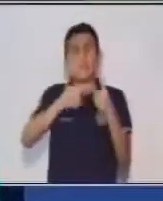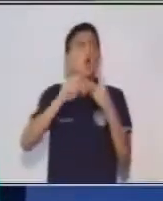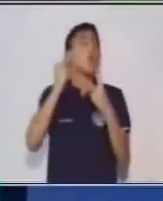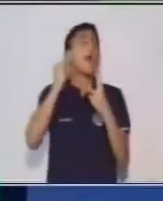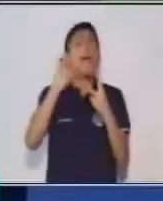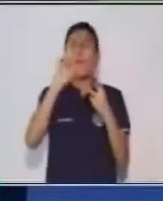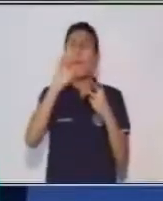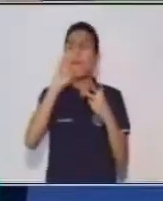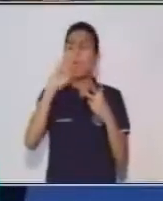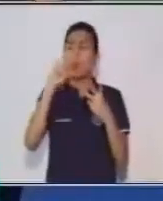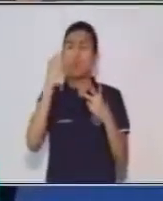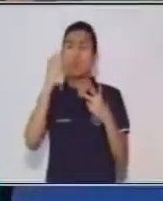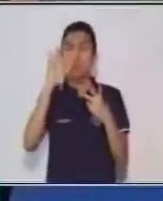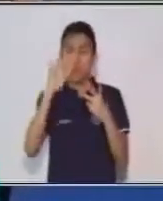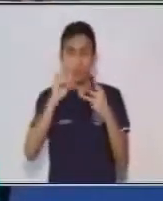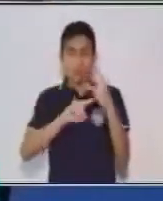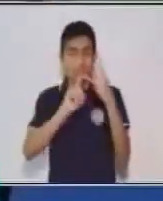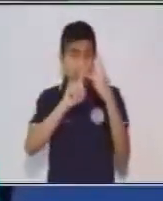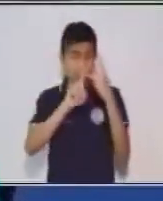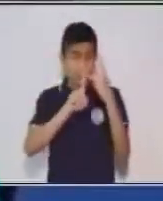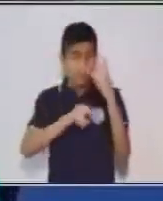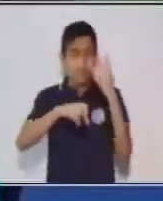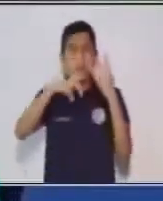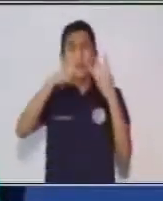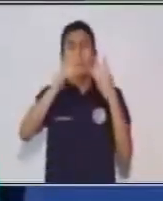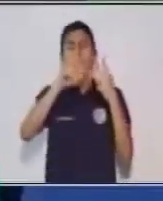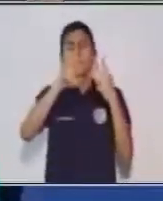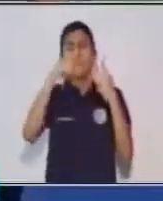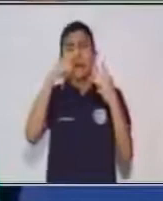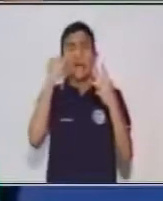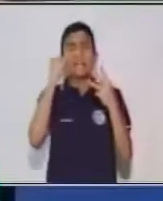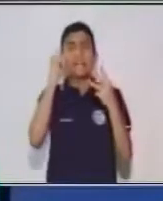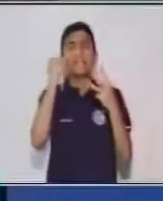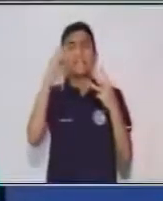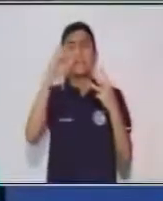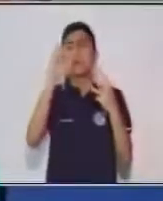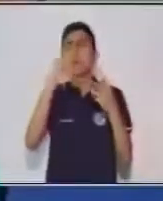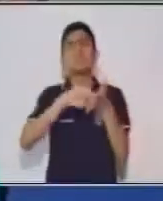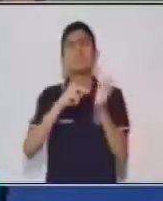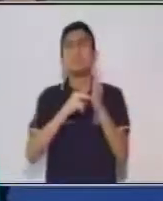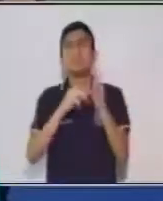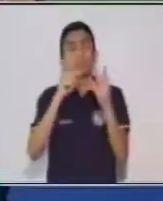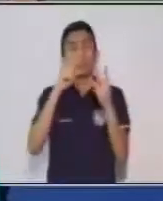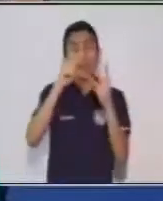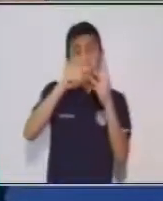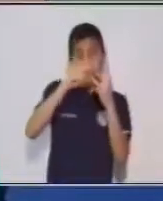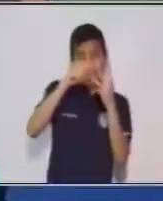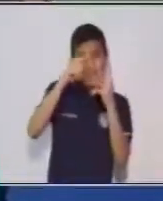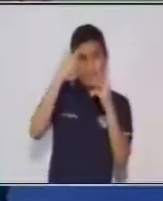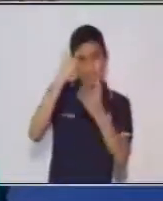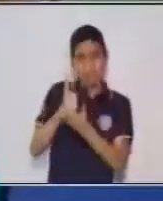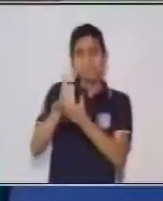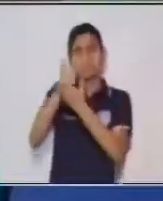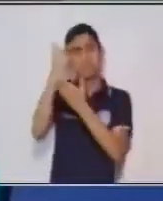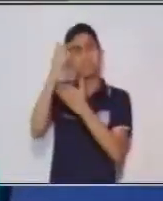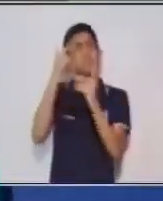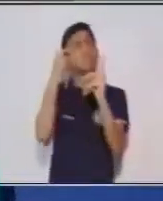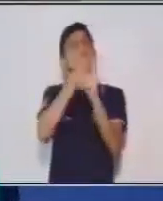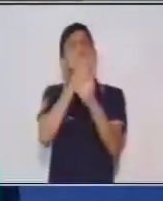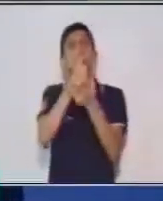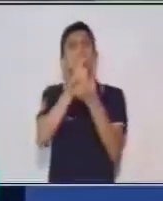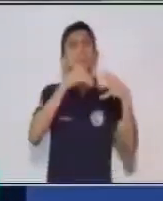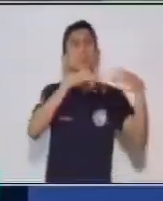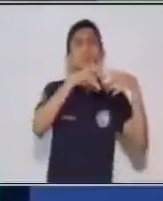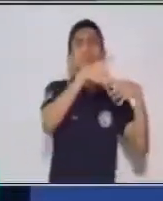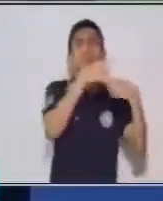gerundio y luego participio. El gerundio nos señala una acción que se está